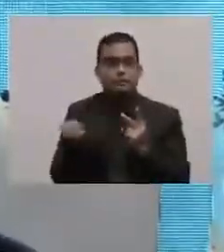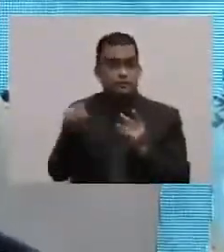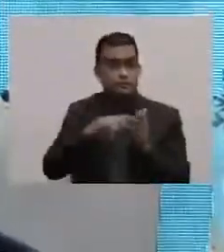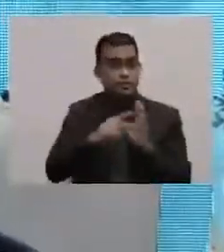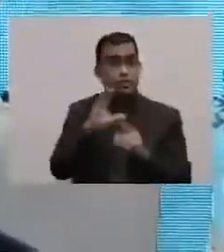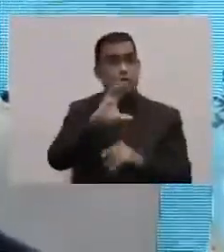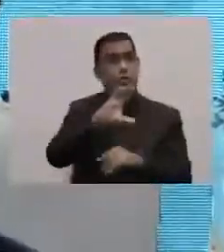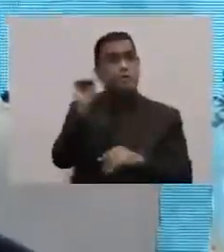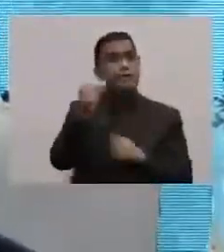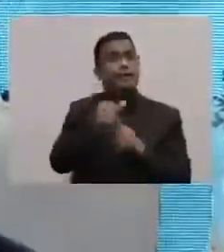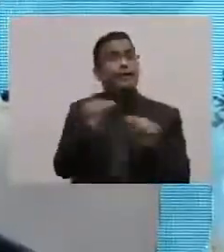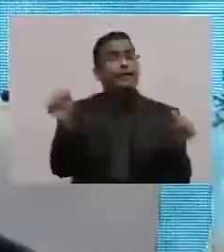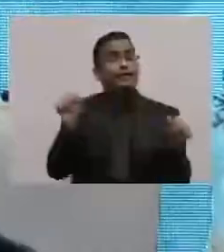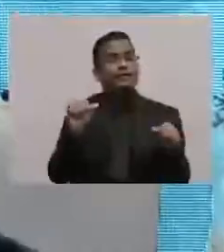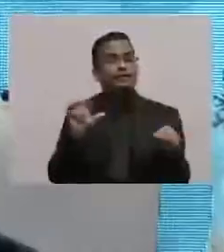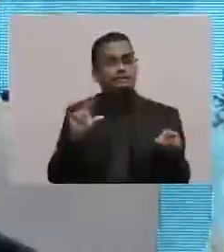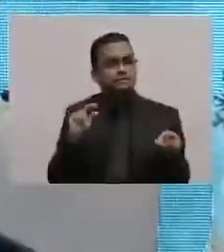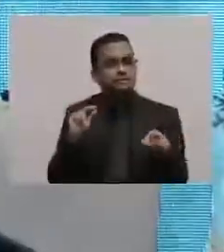cualquiera,